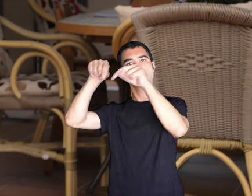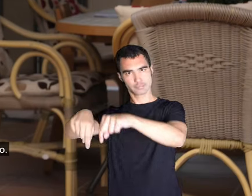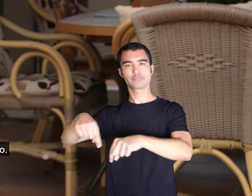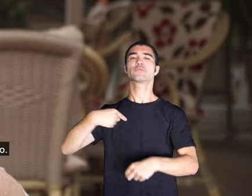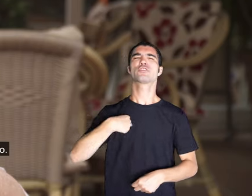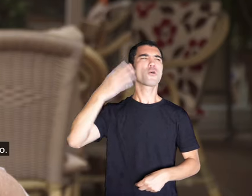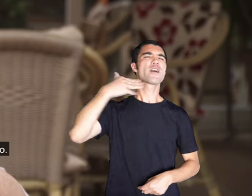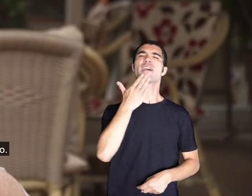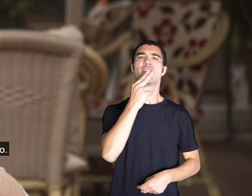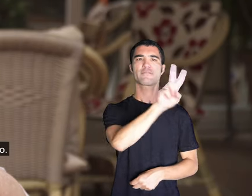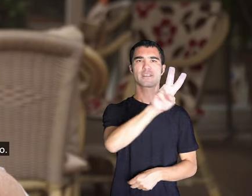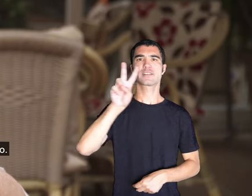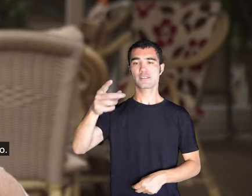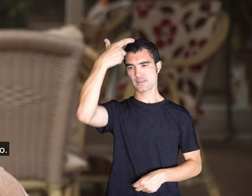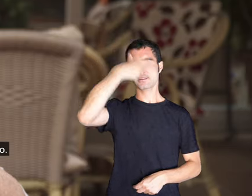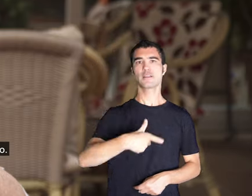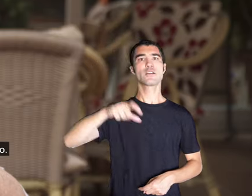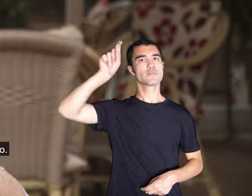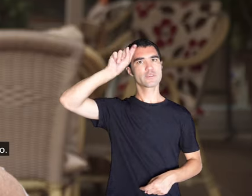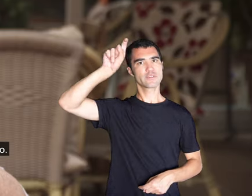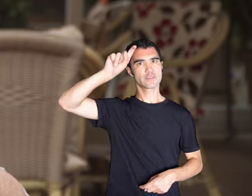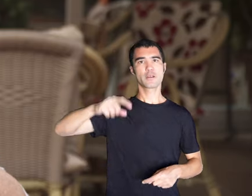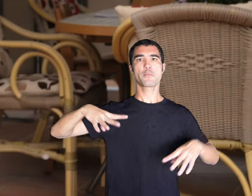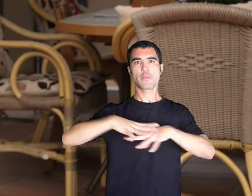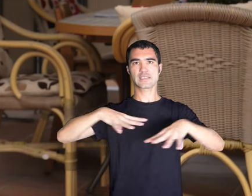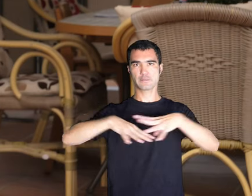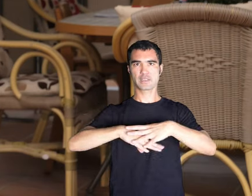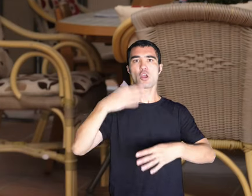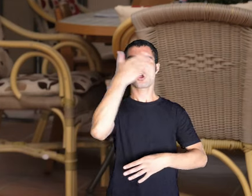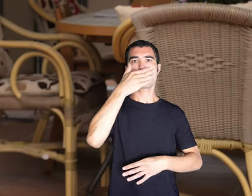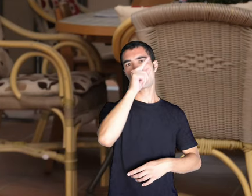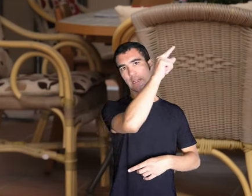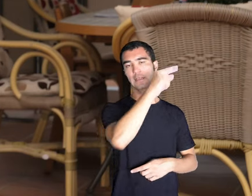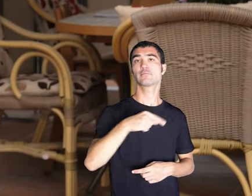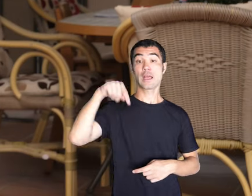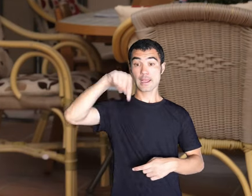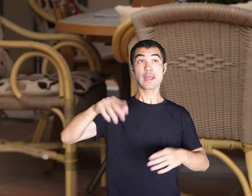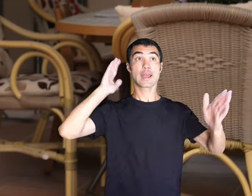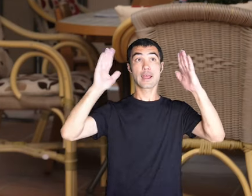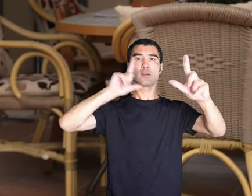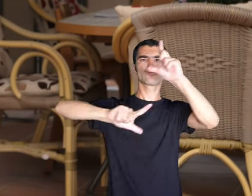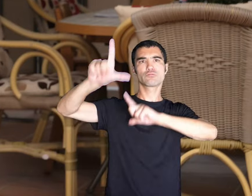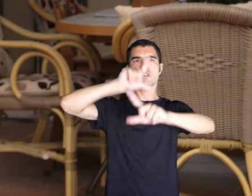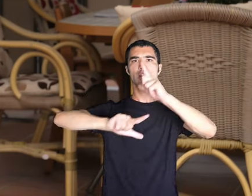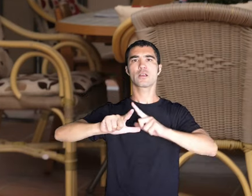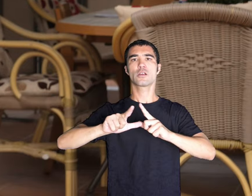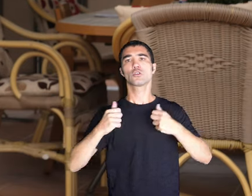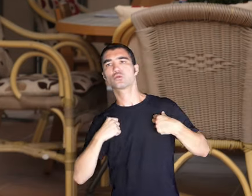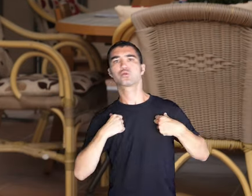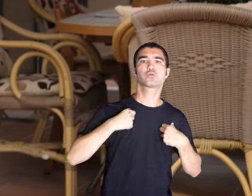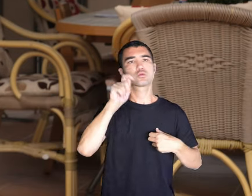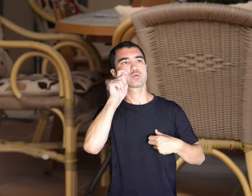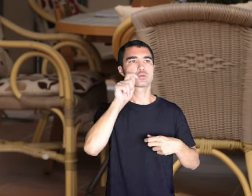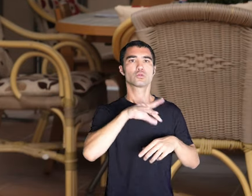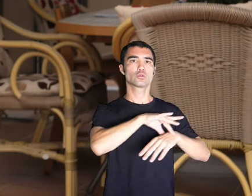años y ya estaba profesora de matemáticas en un colegio. En el viaje había dos excursiones